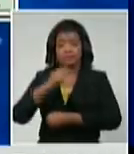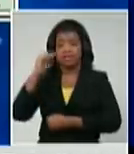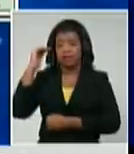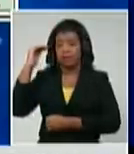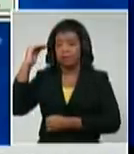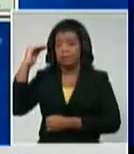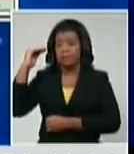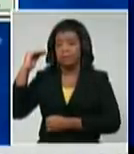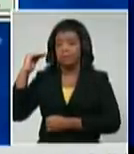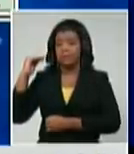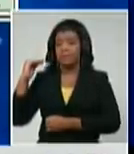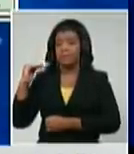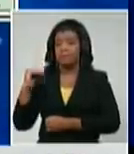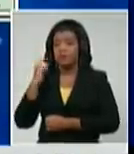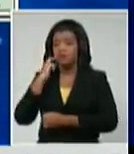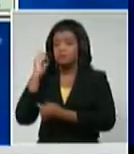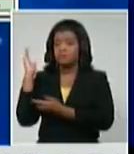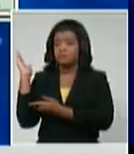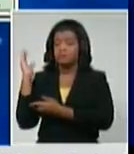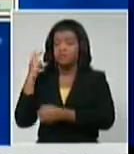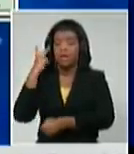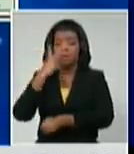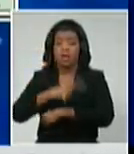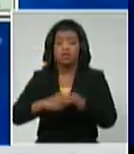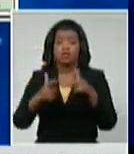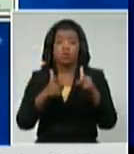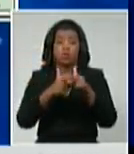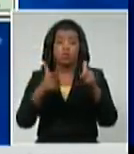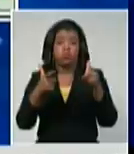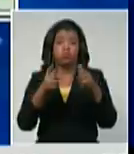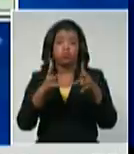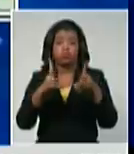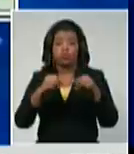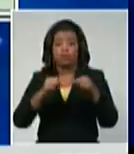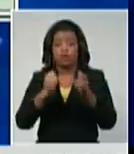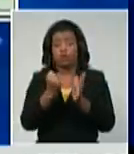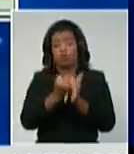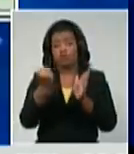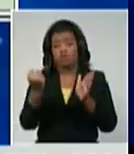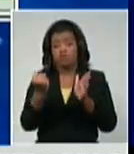de mayor número de casos confirmados de